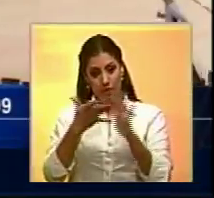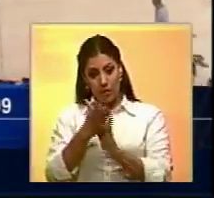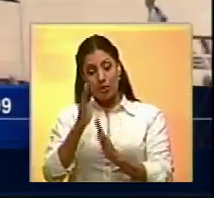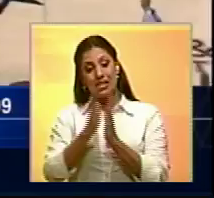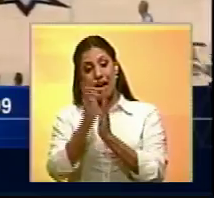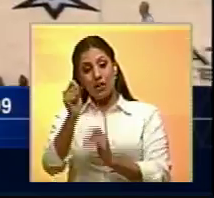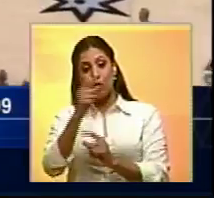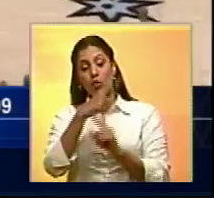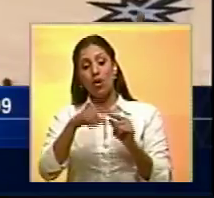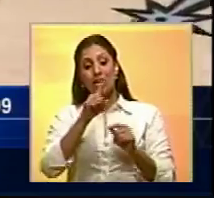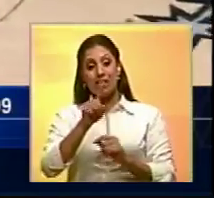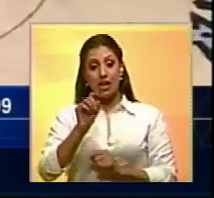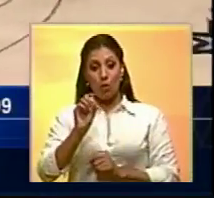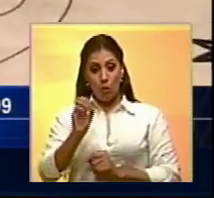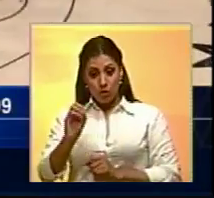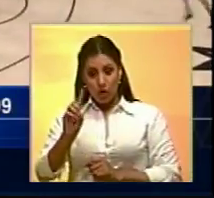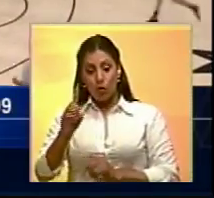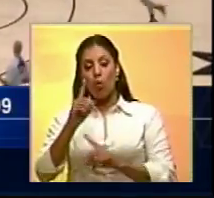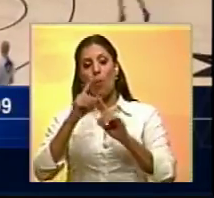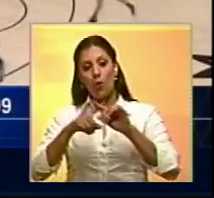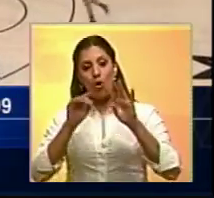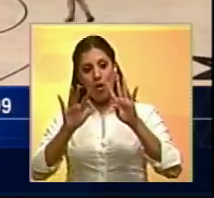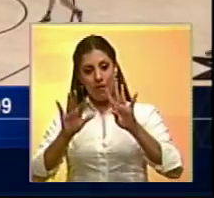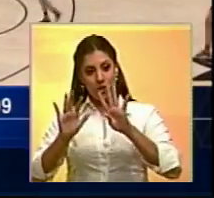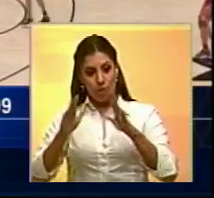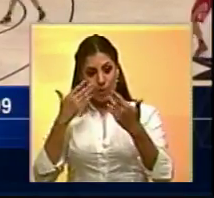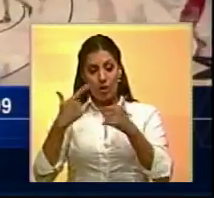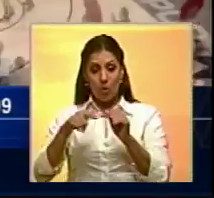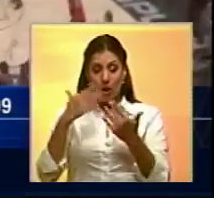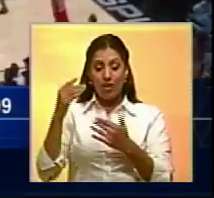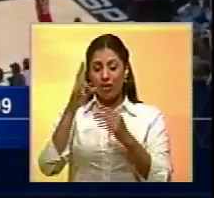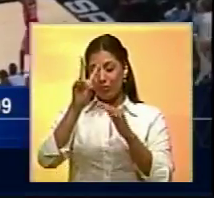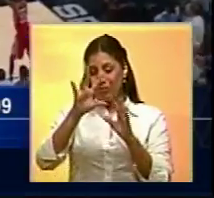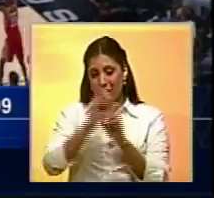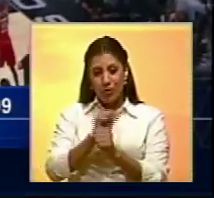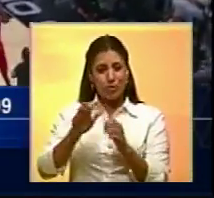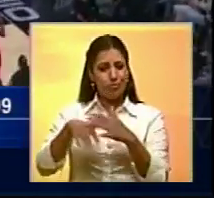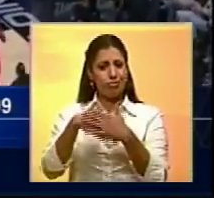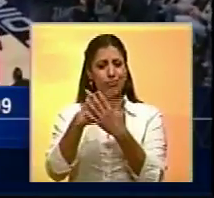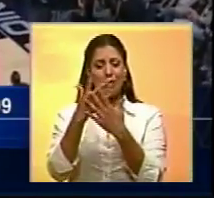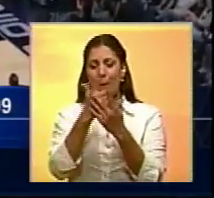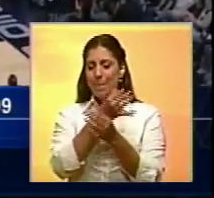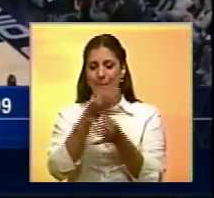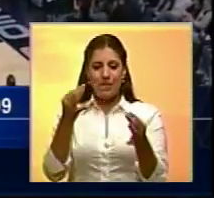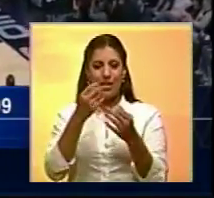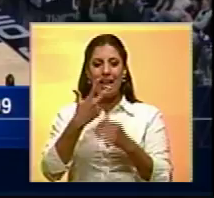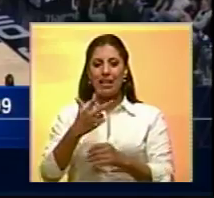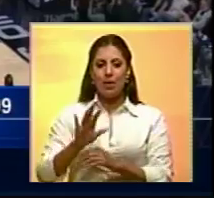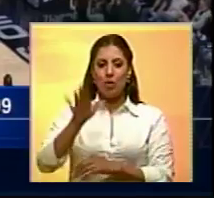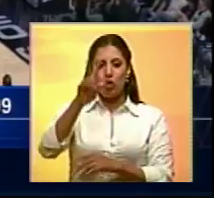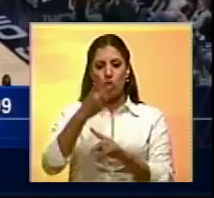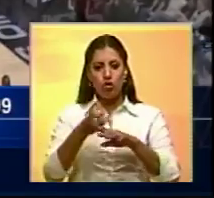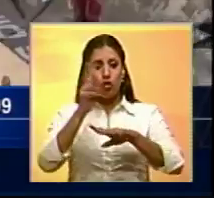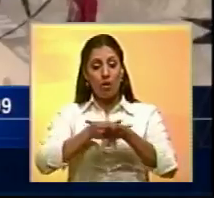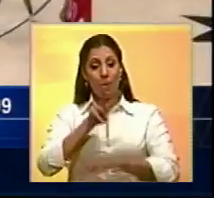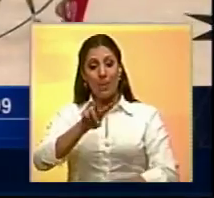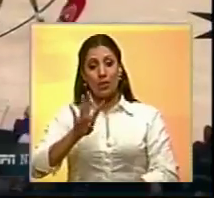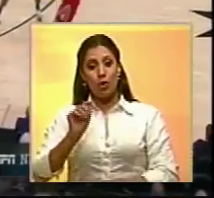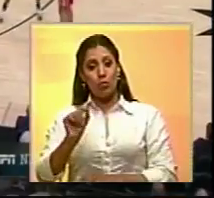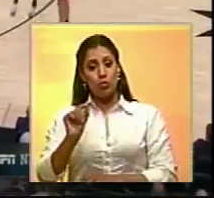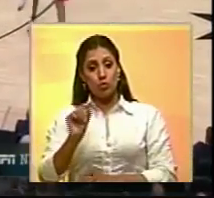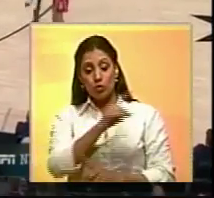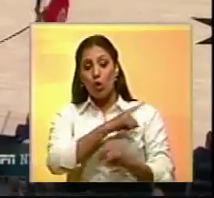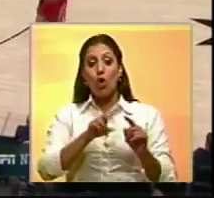Antonio 101-99. James Harden tuvo una noche brillante para los Rockets con un triple doble, 24